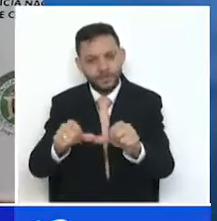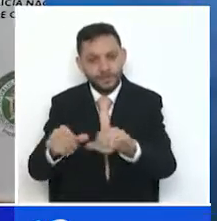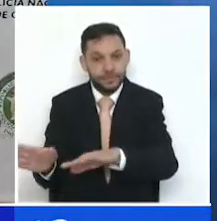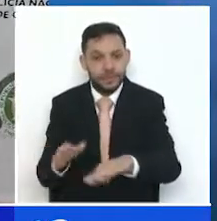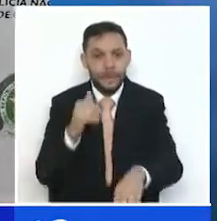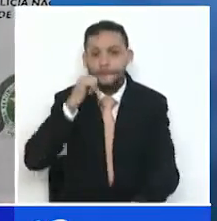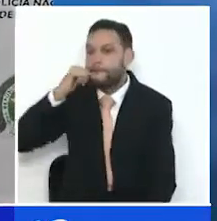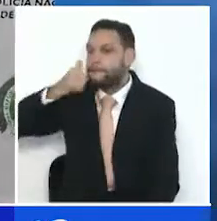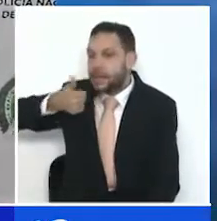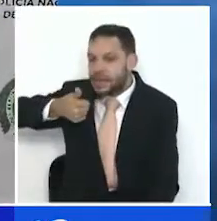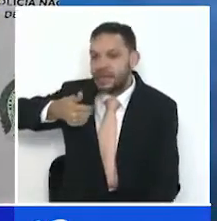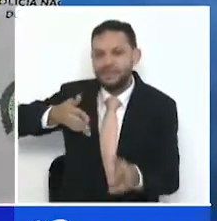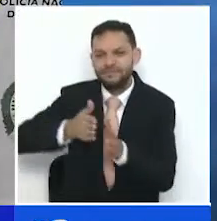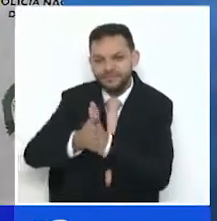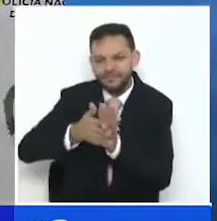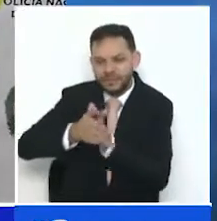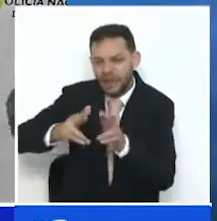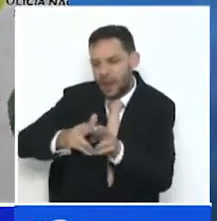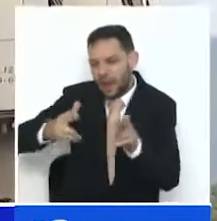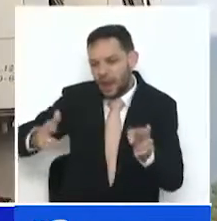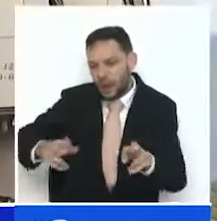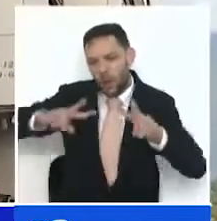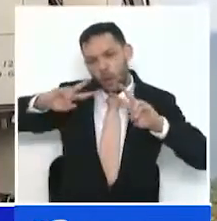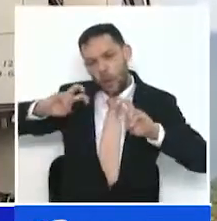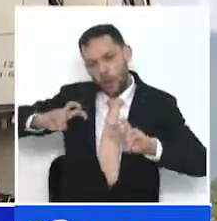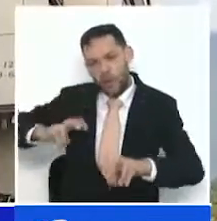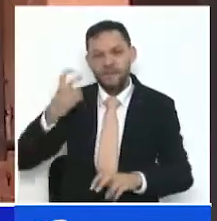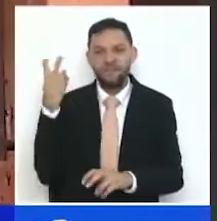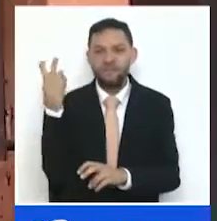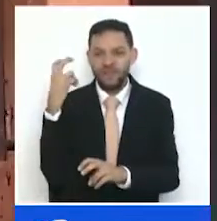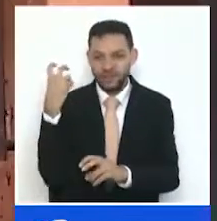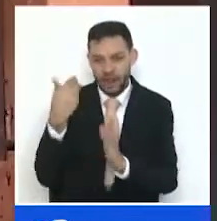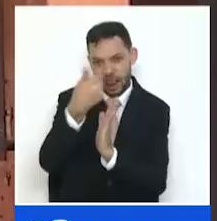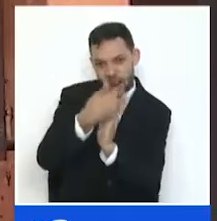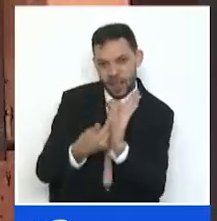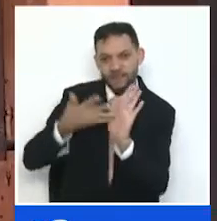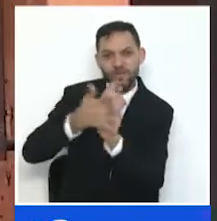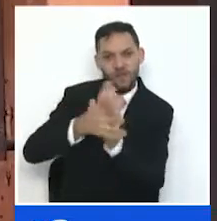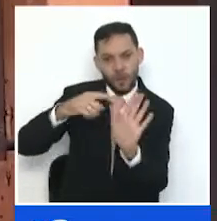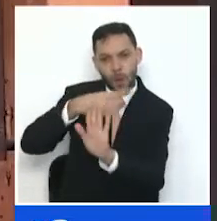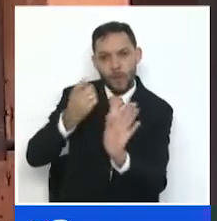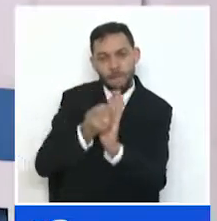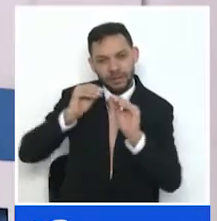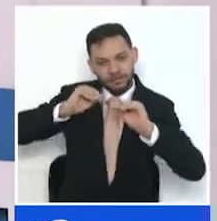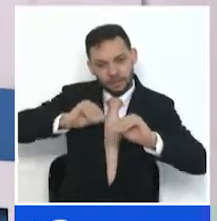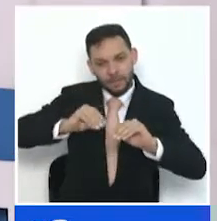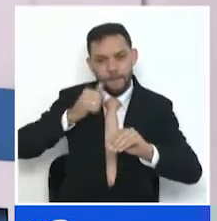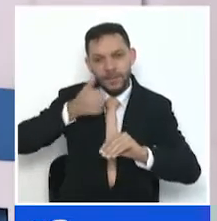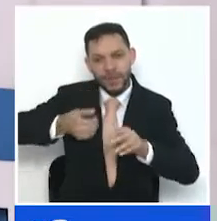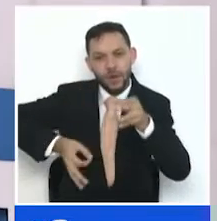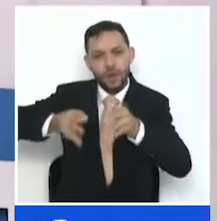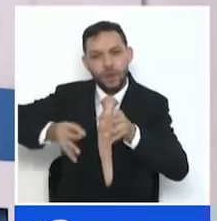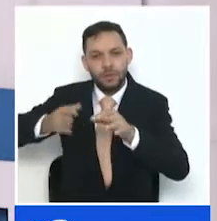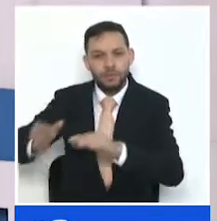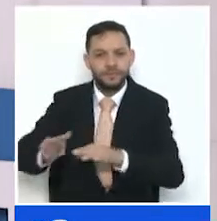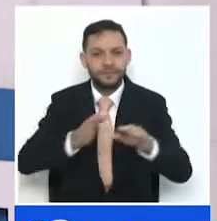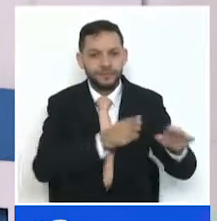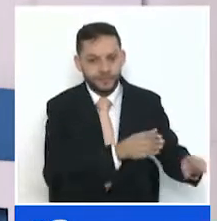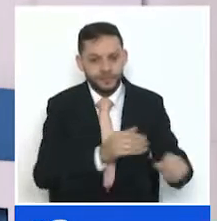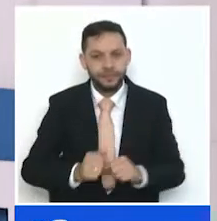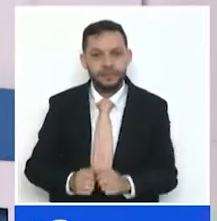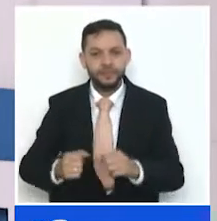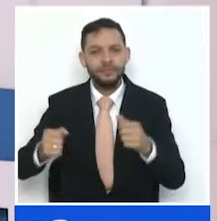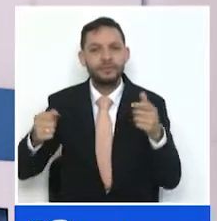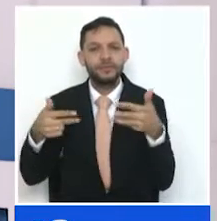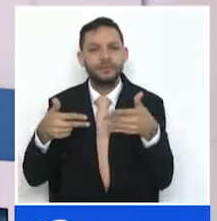se esperan más detalles sobre esta investigación por parte de la Fiscalía y la Policía Nacional. En hechos judiciales en Santa Rosa